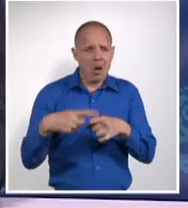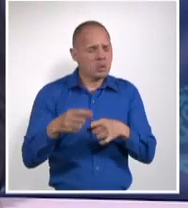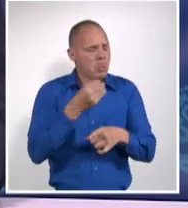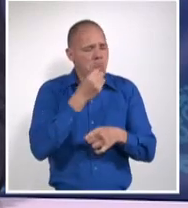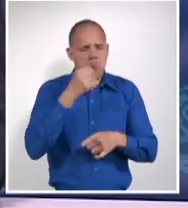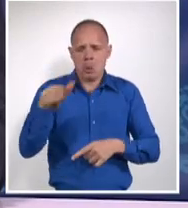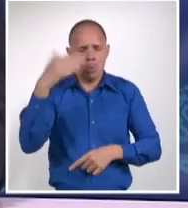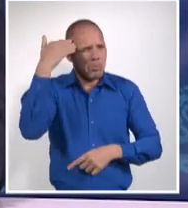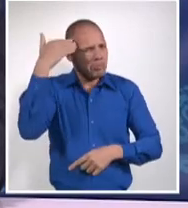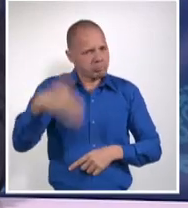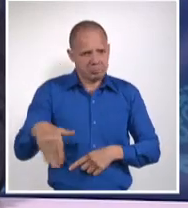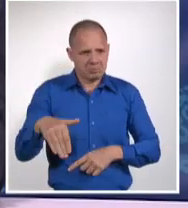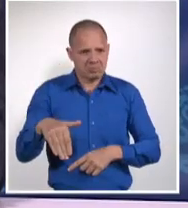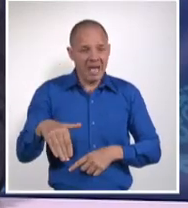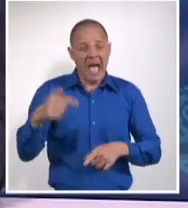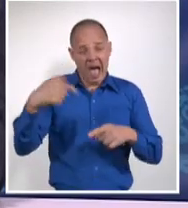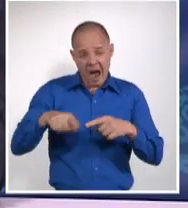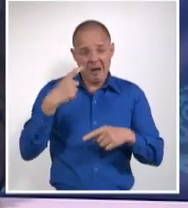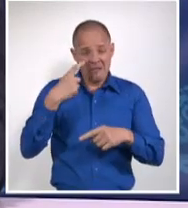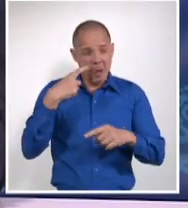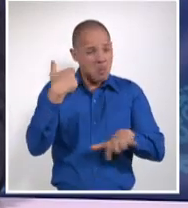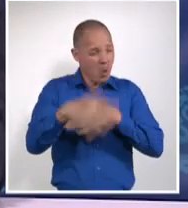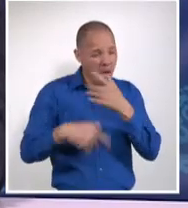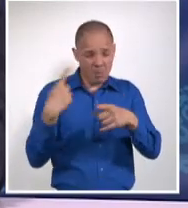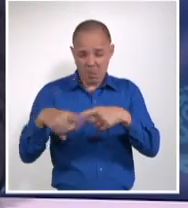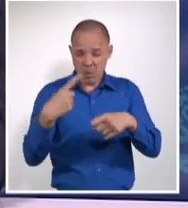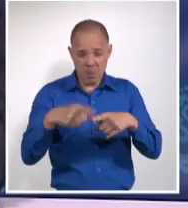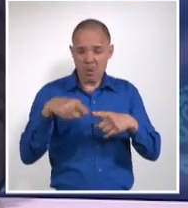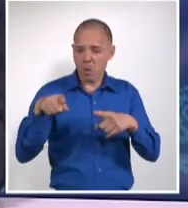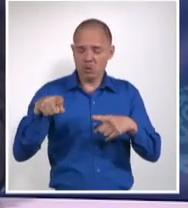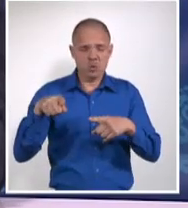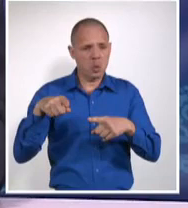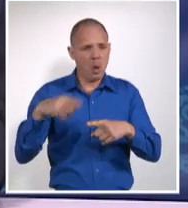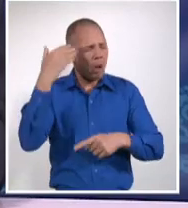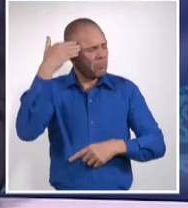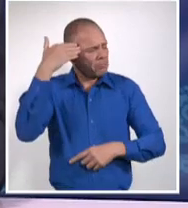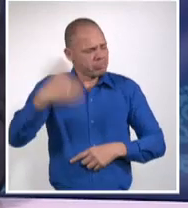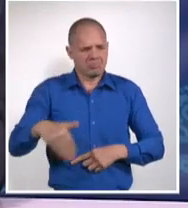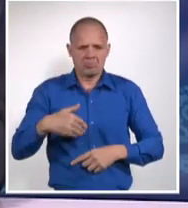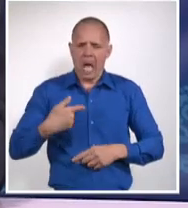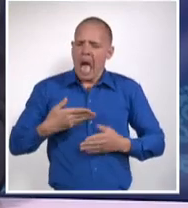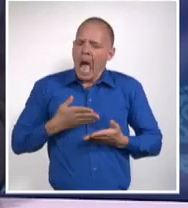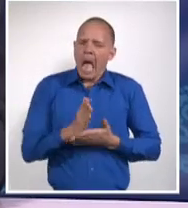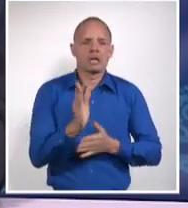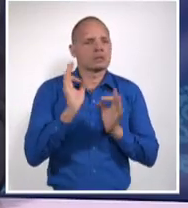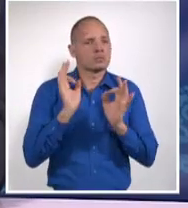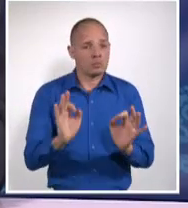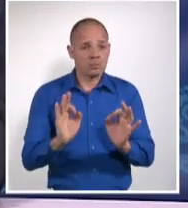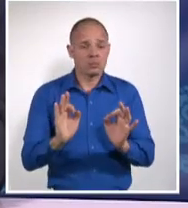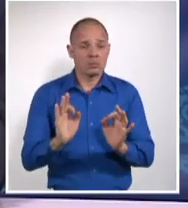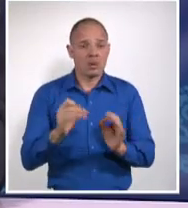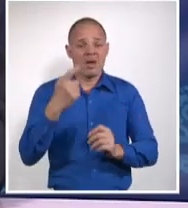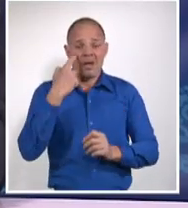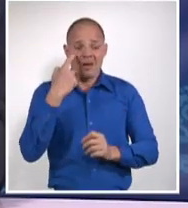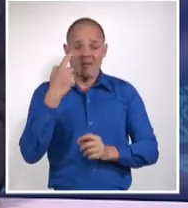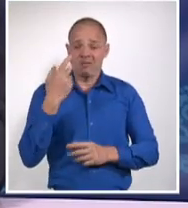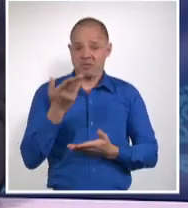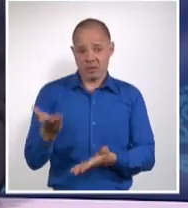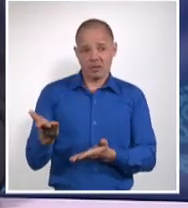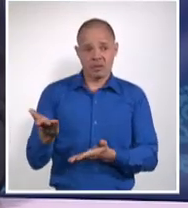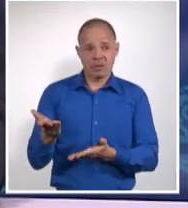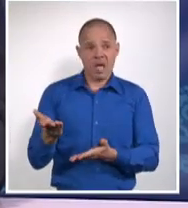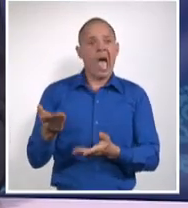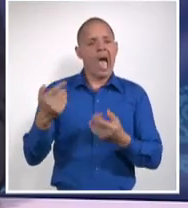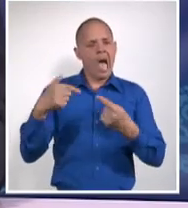grandes y en estas horas el pueblo de esa isla siempre es agiganta ante el mundo la solidaridad